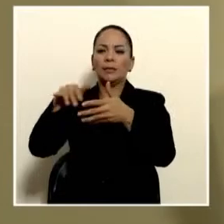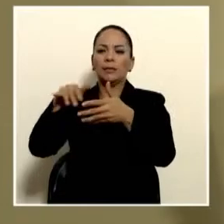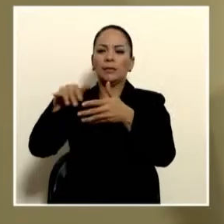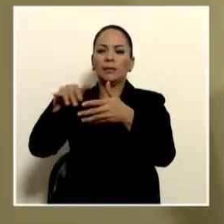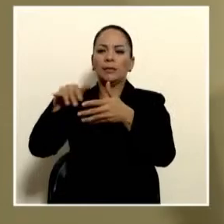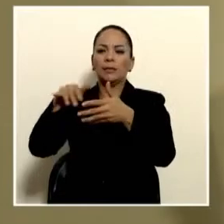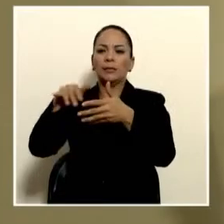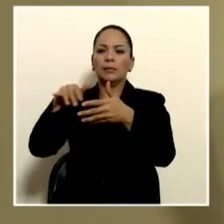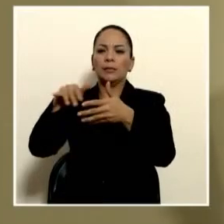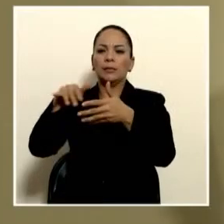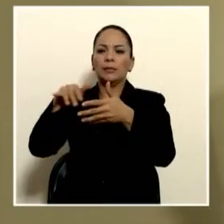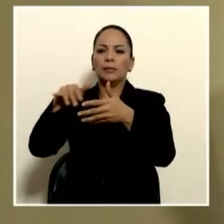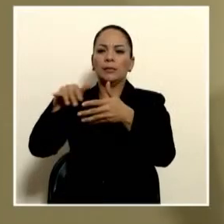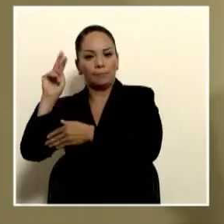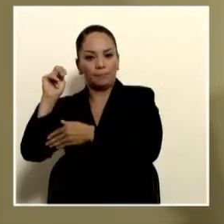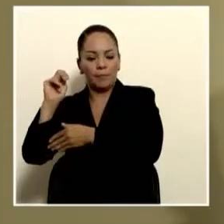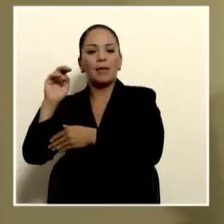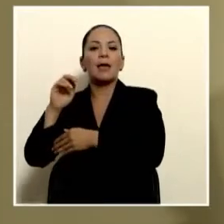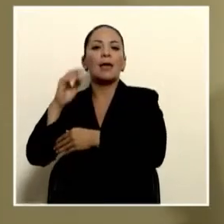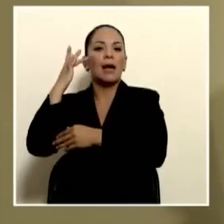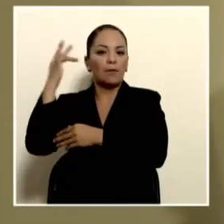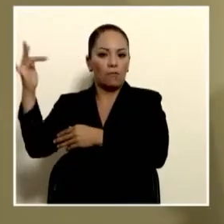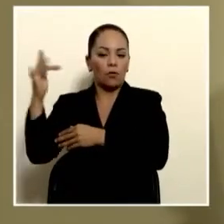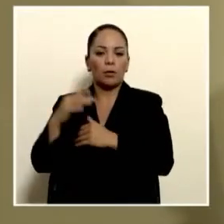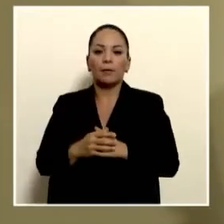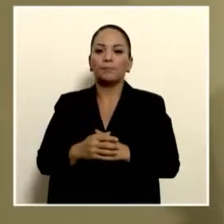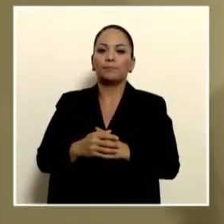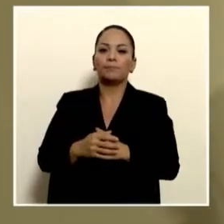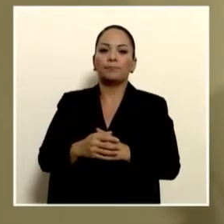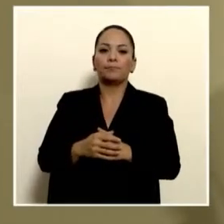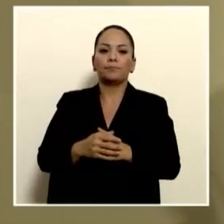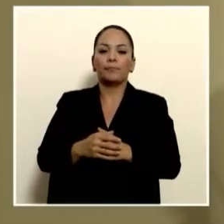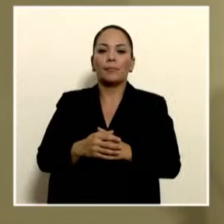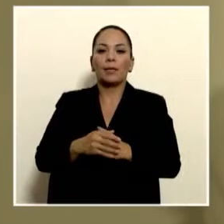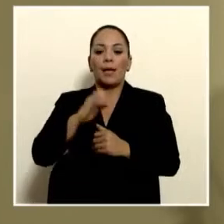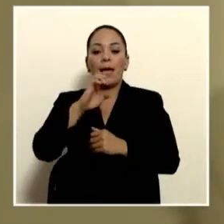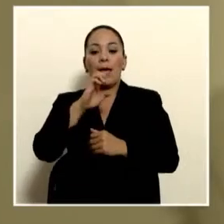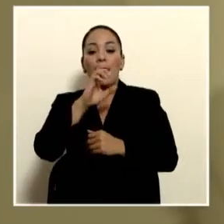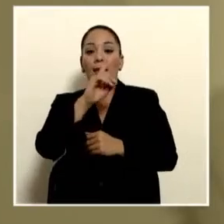Universidad de Berkeley, en California. Doña Edna vuelve, don Telmo va.